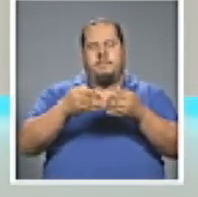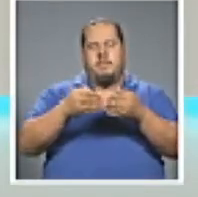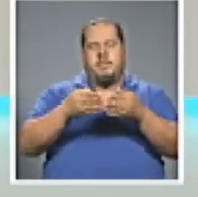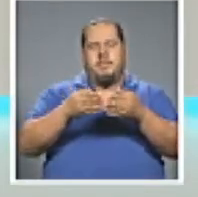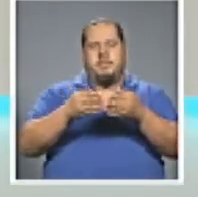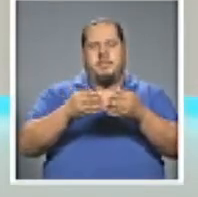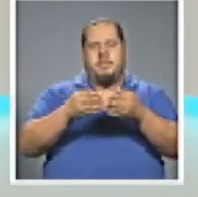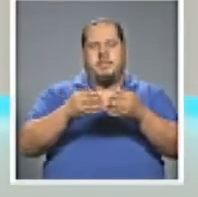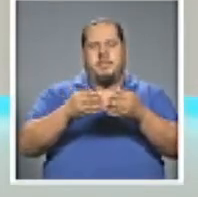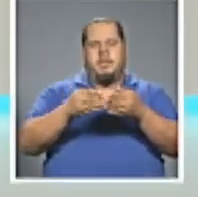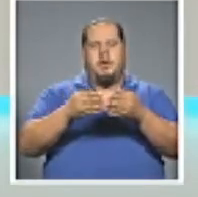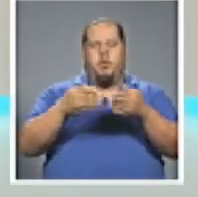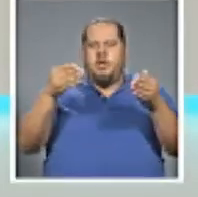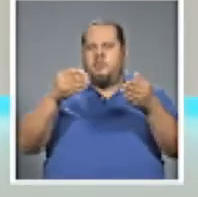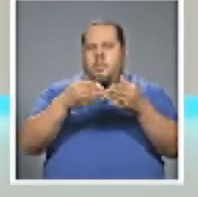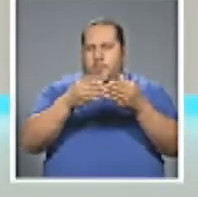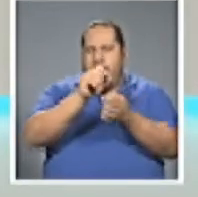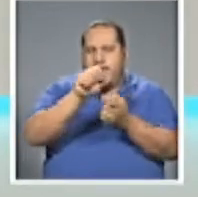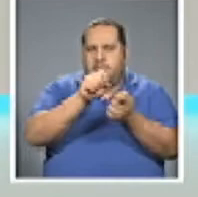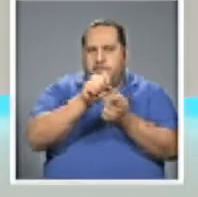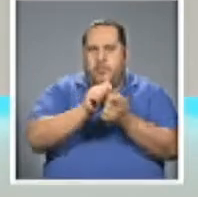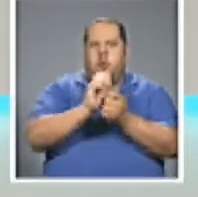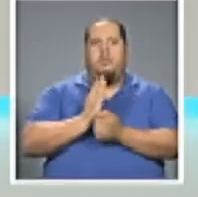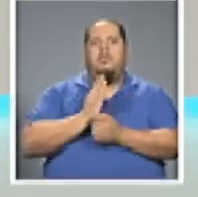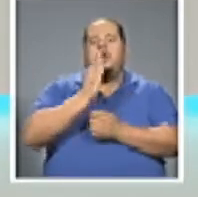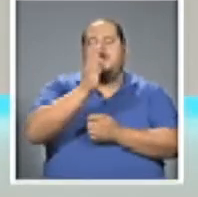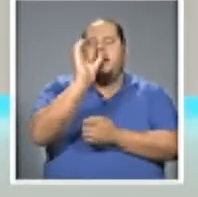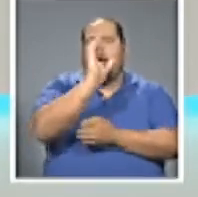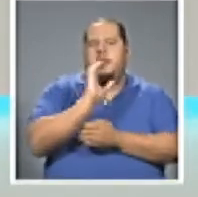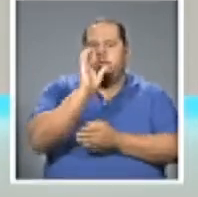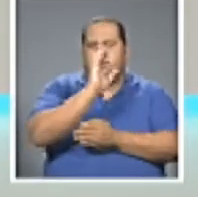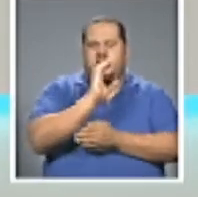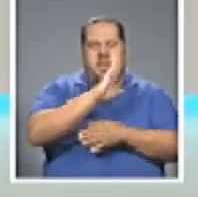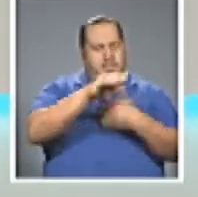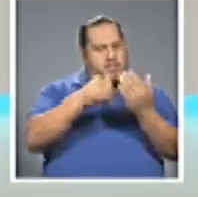de lupa fina, poder ir a la búsqueda